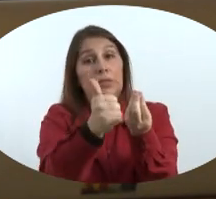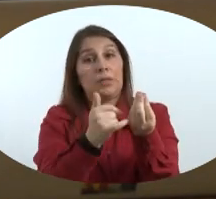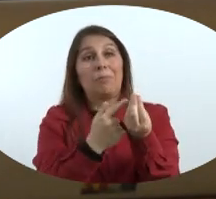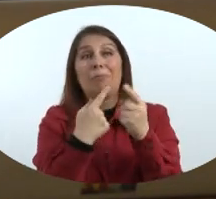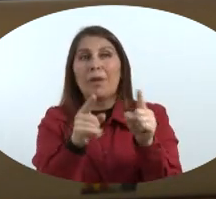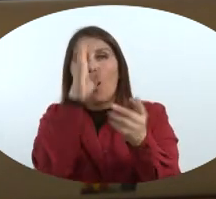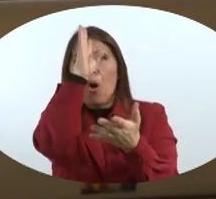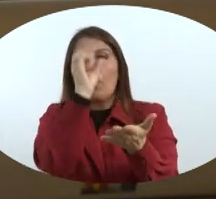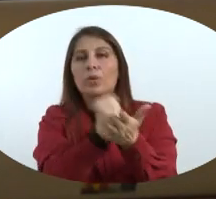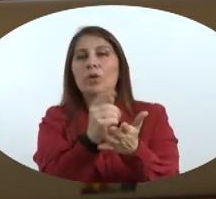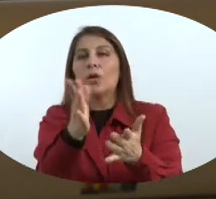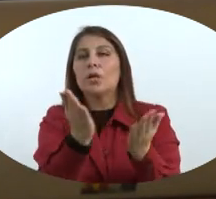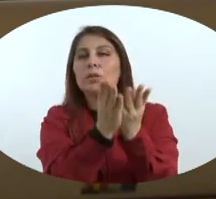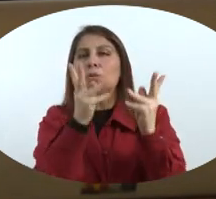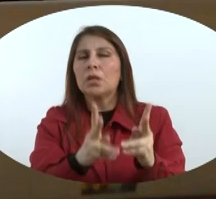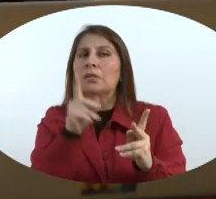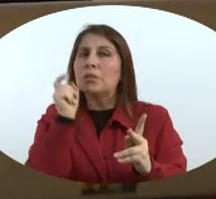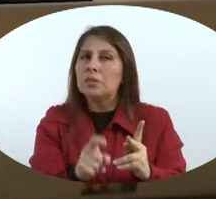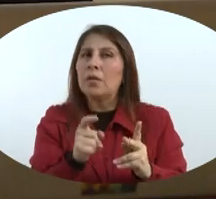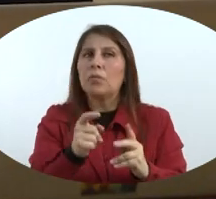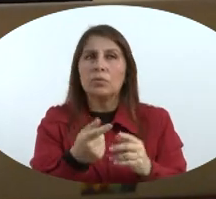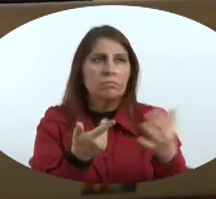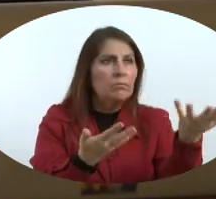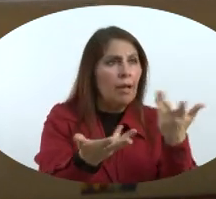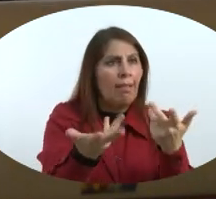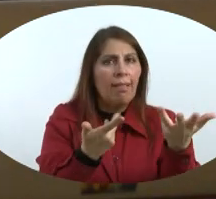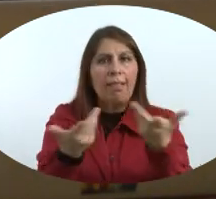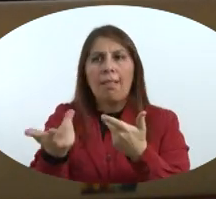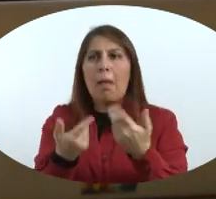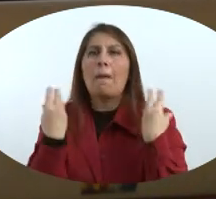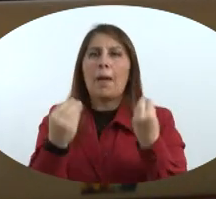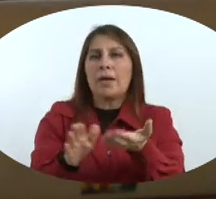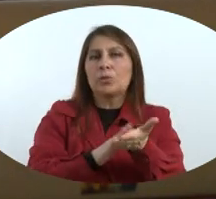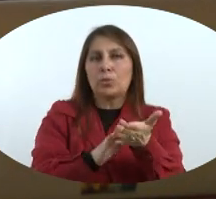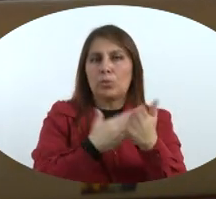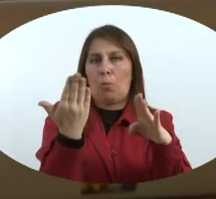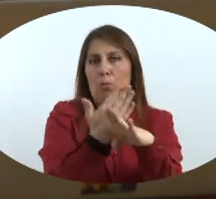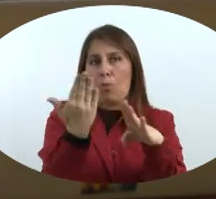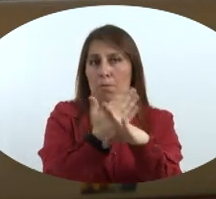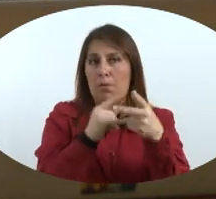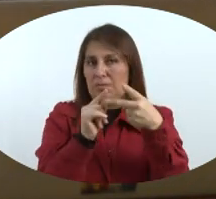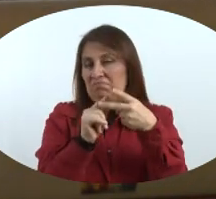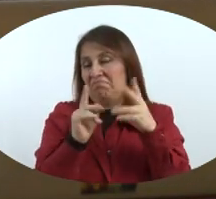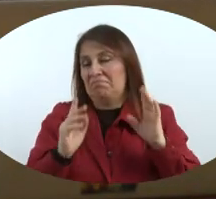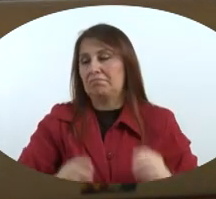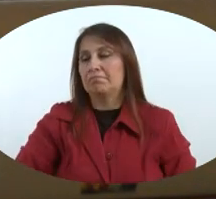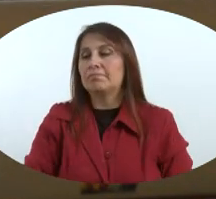de la opinión de los estudiantes frente a la solución de estos problemas